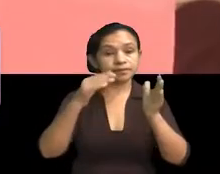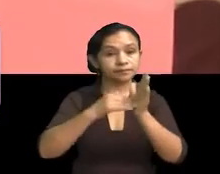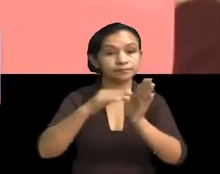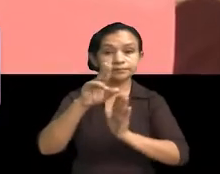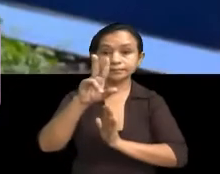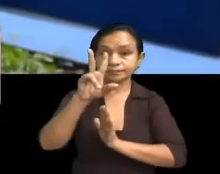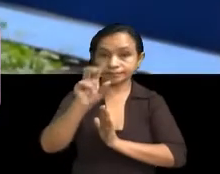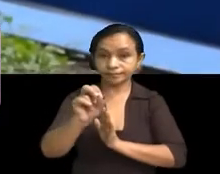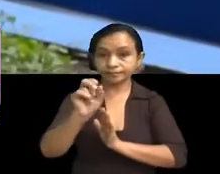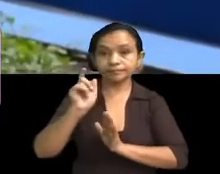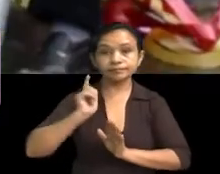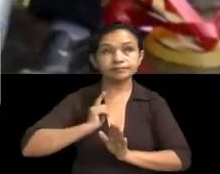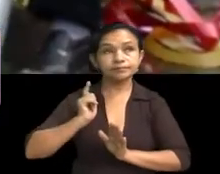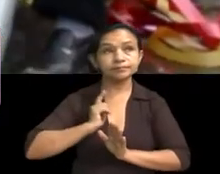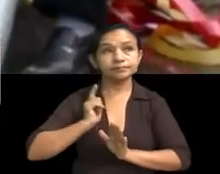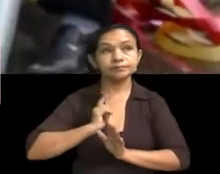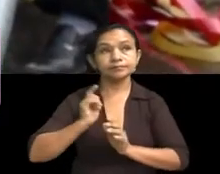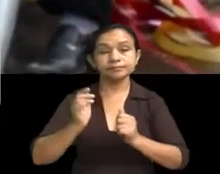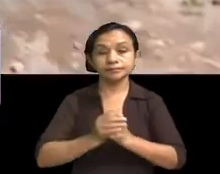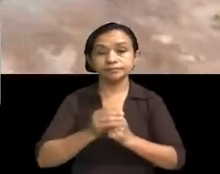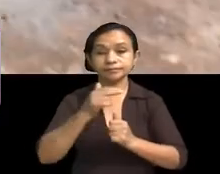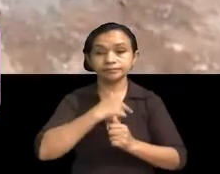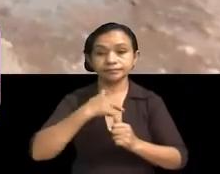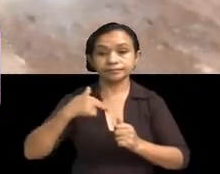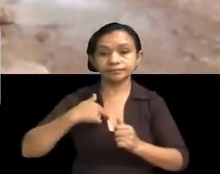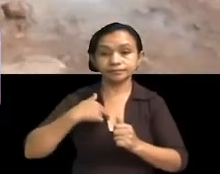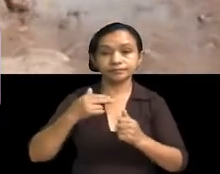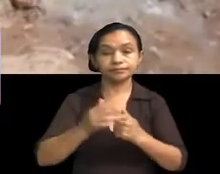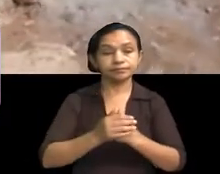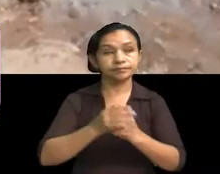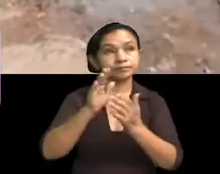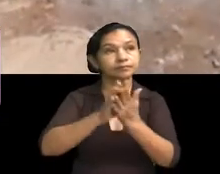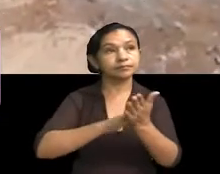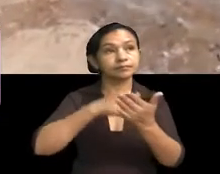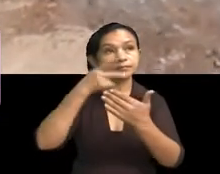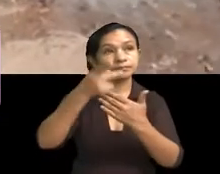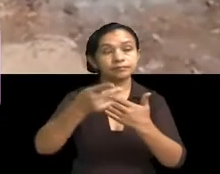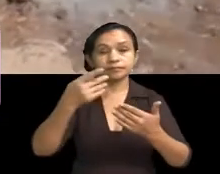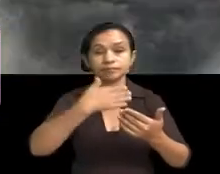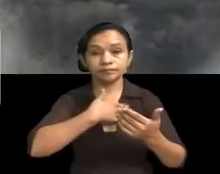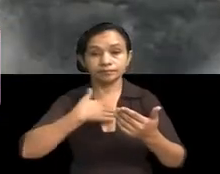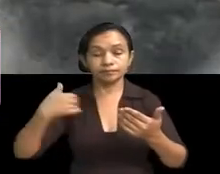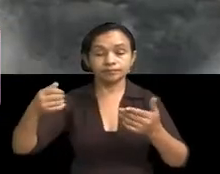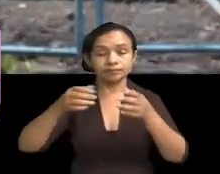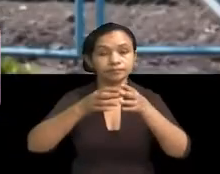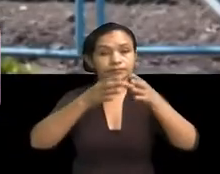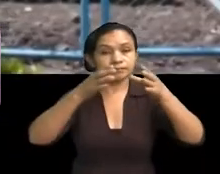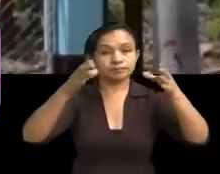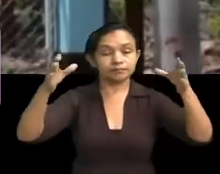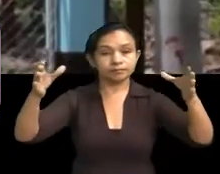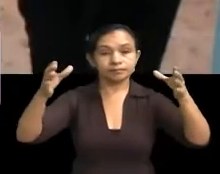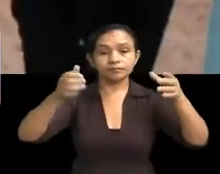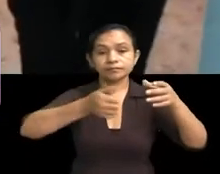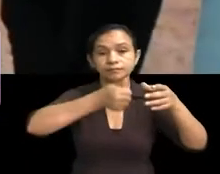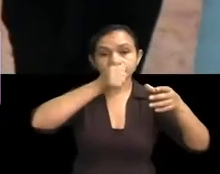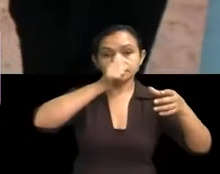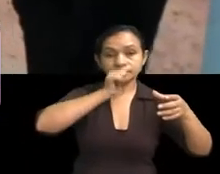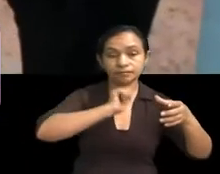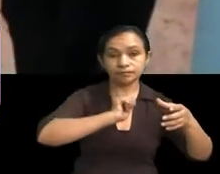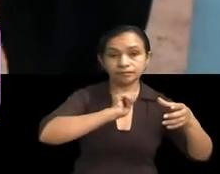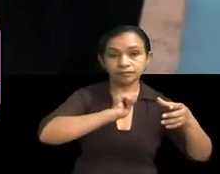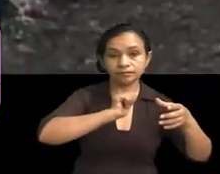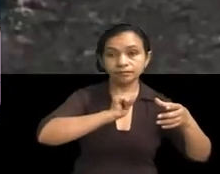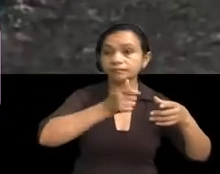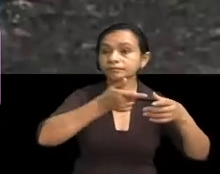2020 tenemos previsto ejecutar programas de mejoramiento y ampliación de los sistemas de agua potable